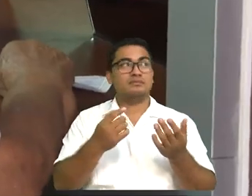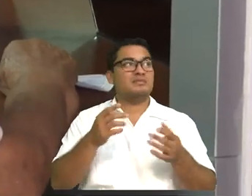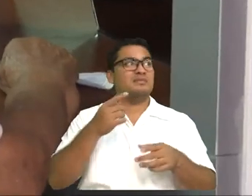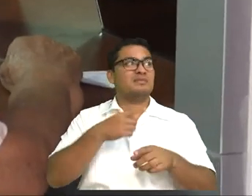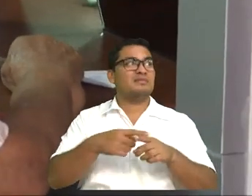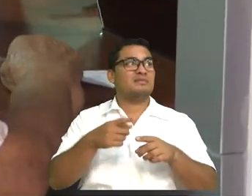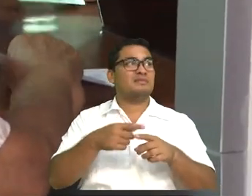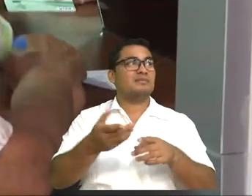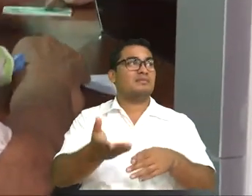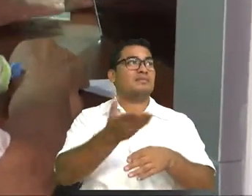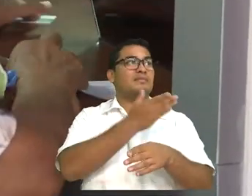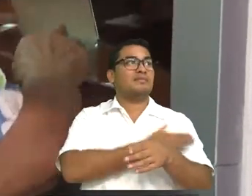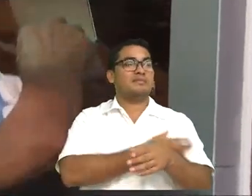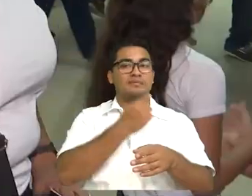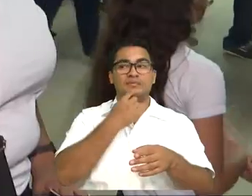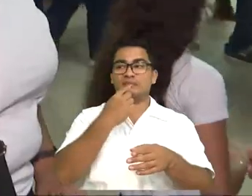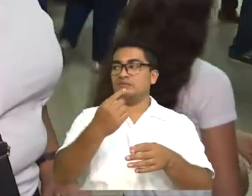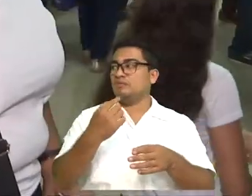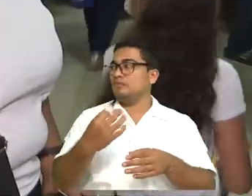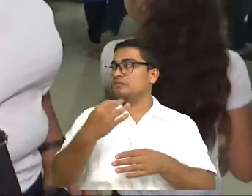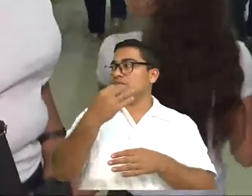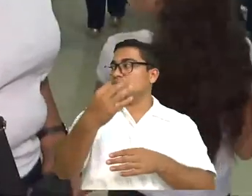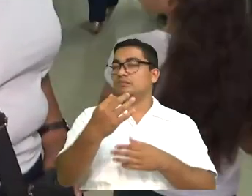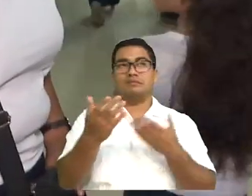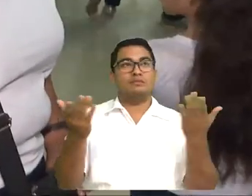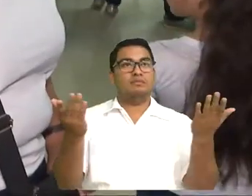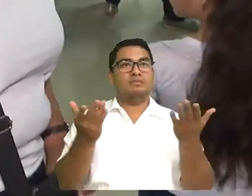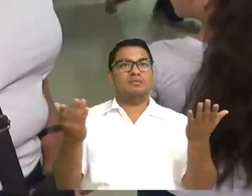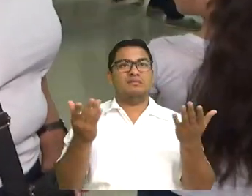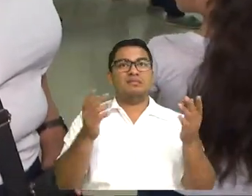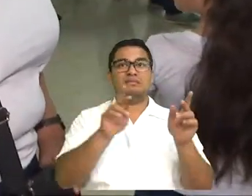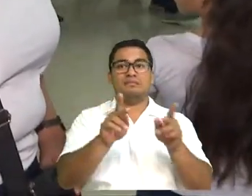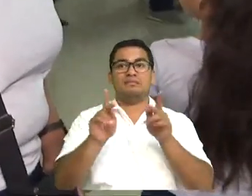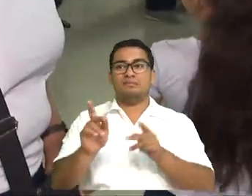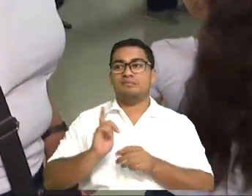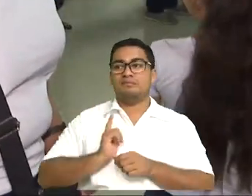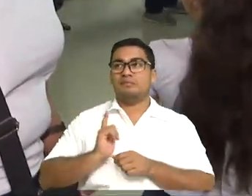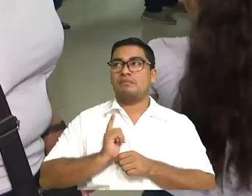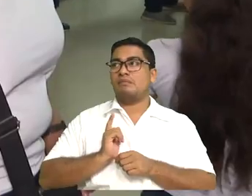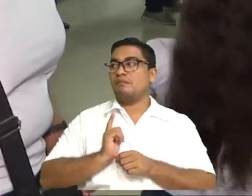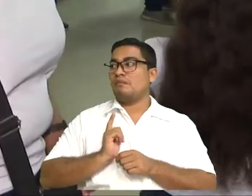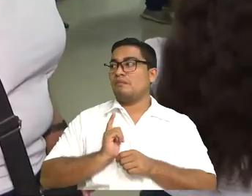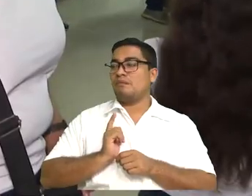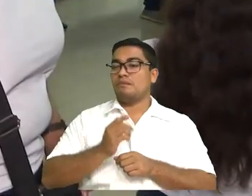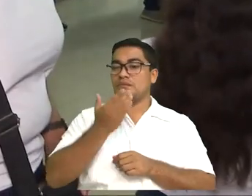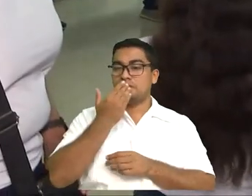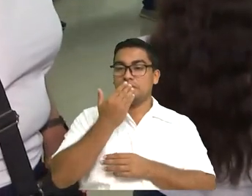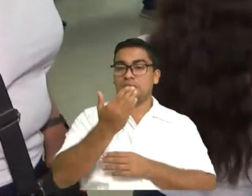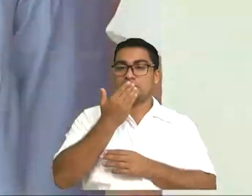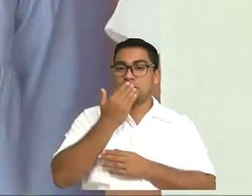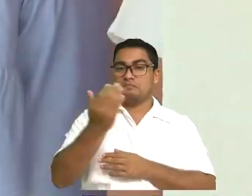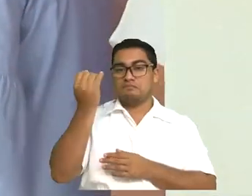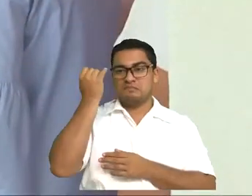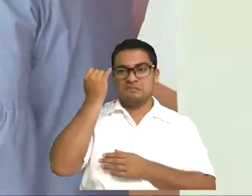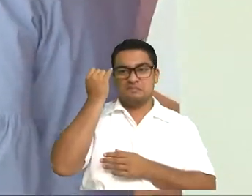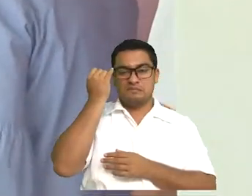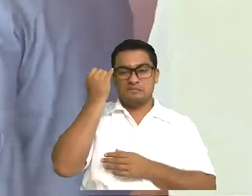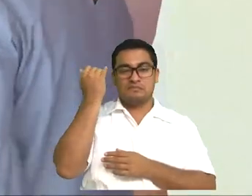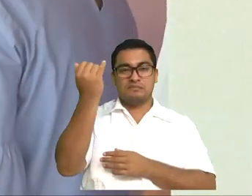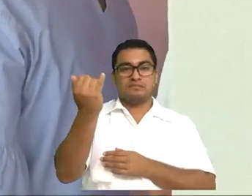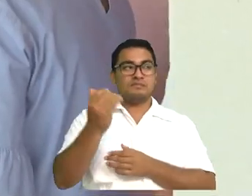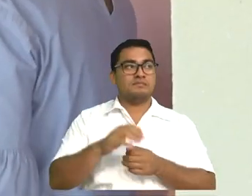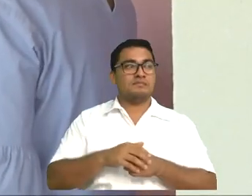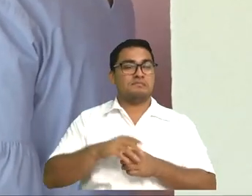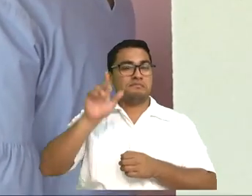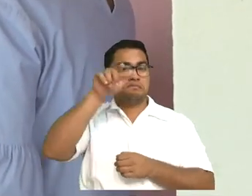presentar en el futuro y más con este problema que tenemos, pues entonces es buena idea, pues el gobierno se ha